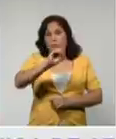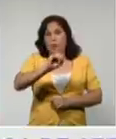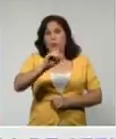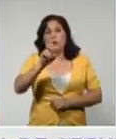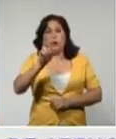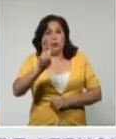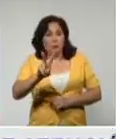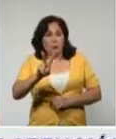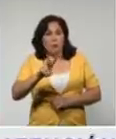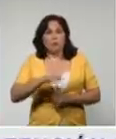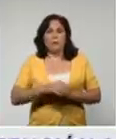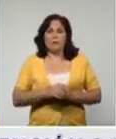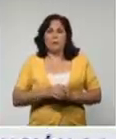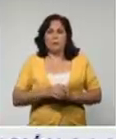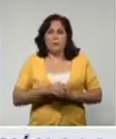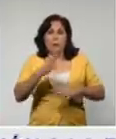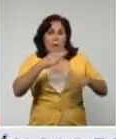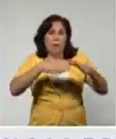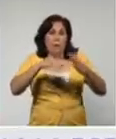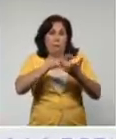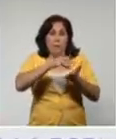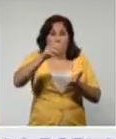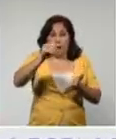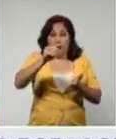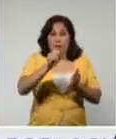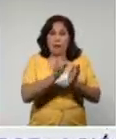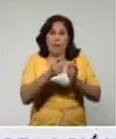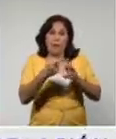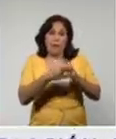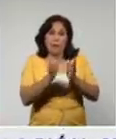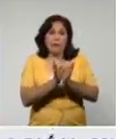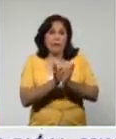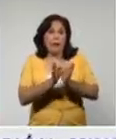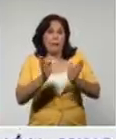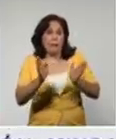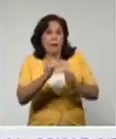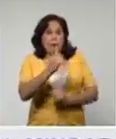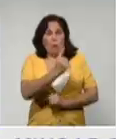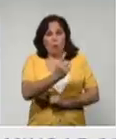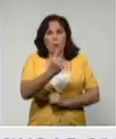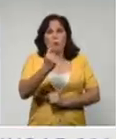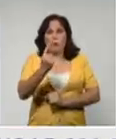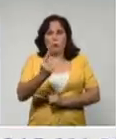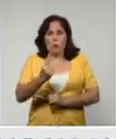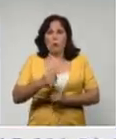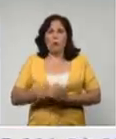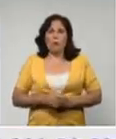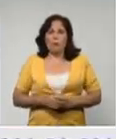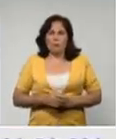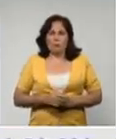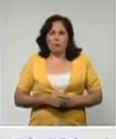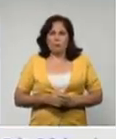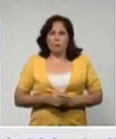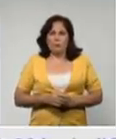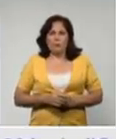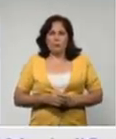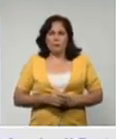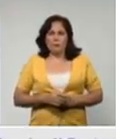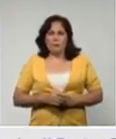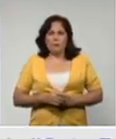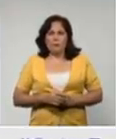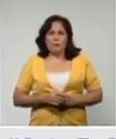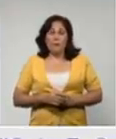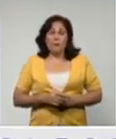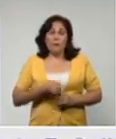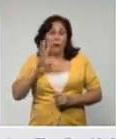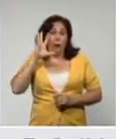casos, de Plaza y San Miguel del Padrón 1 caso de cada uno. Y como se ve ahí